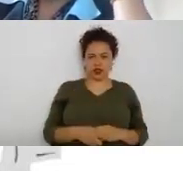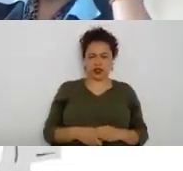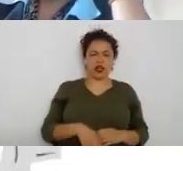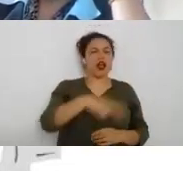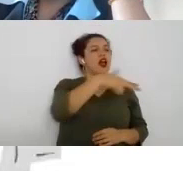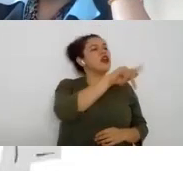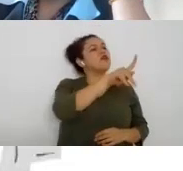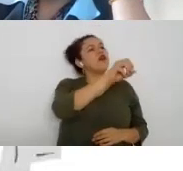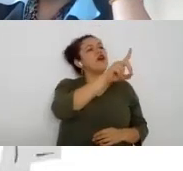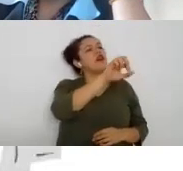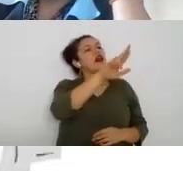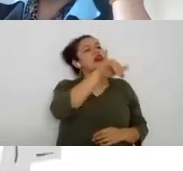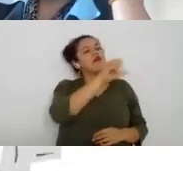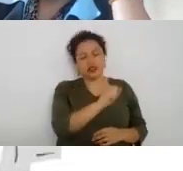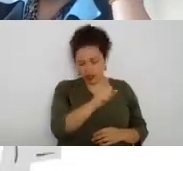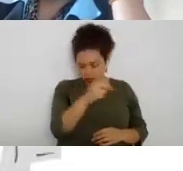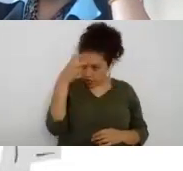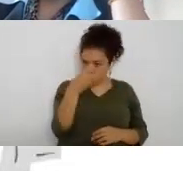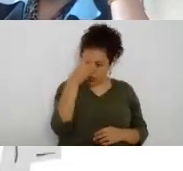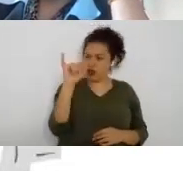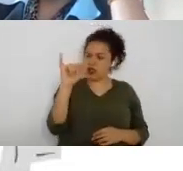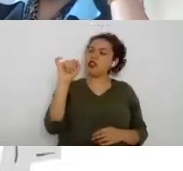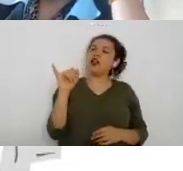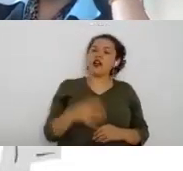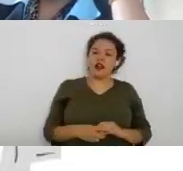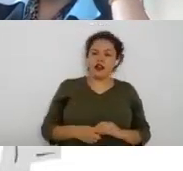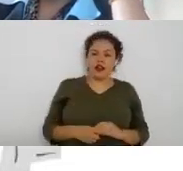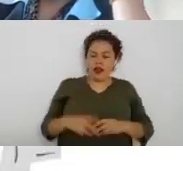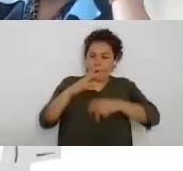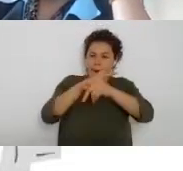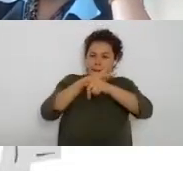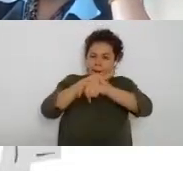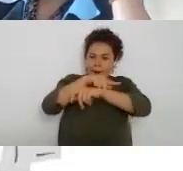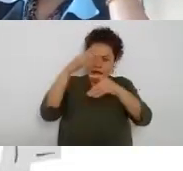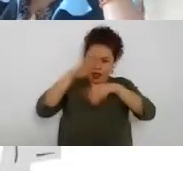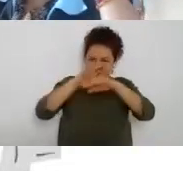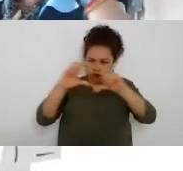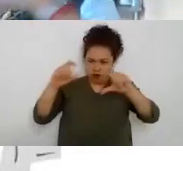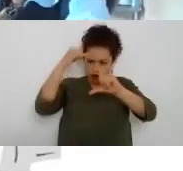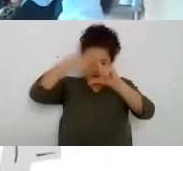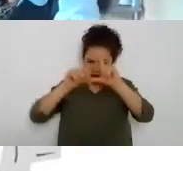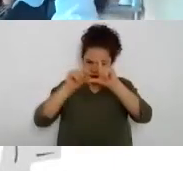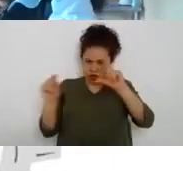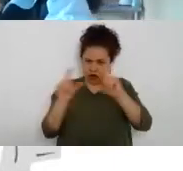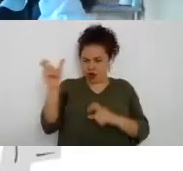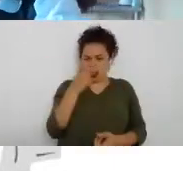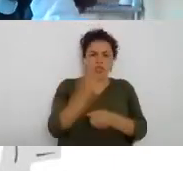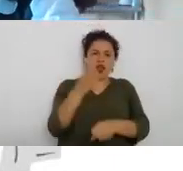Hipodermis. La hipodermis, exactamente. Cuando se presenta una quemadura de tercer